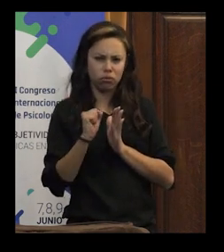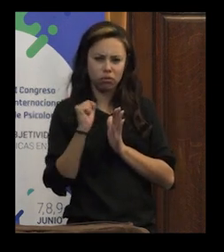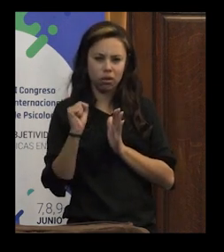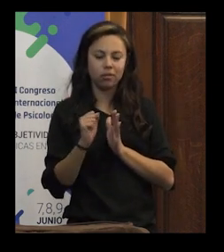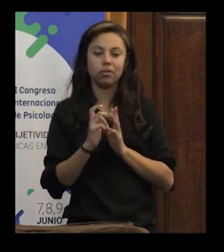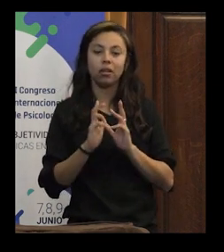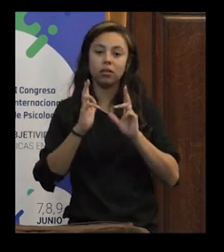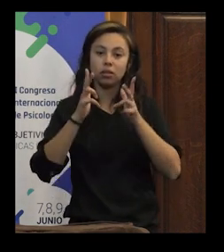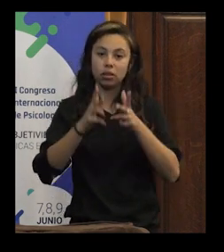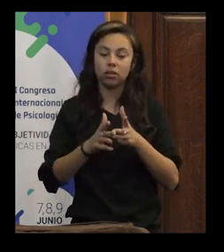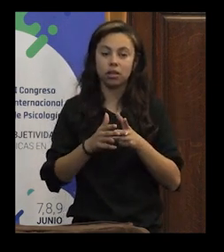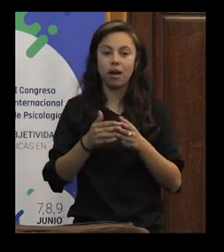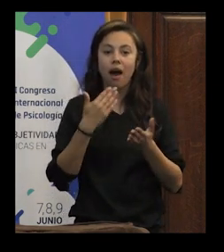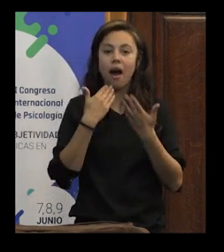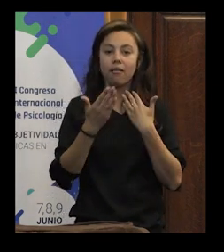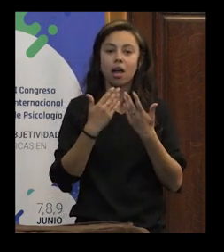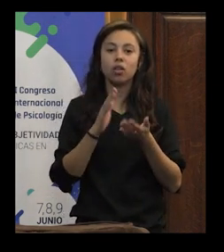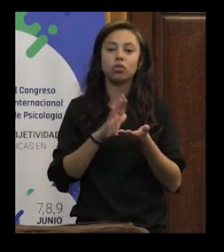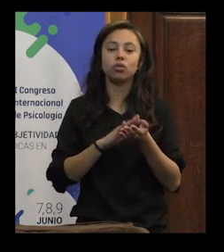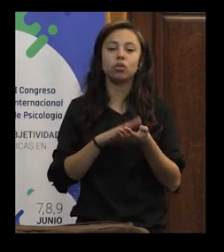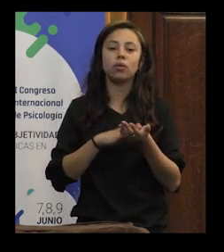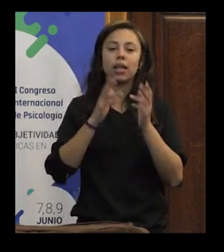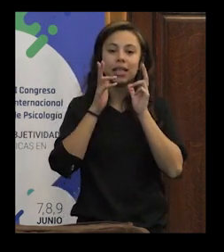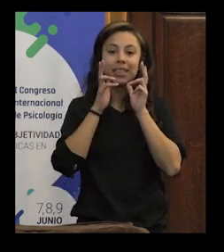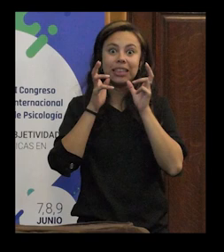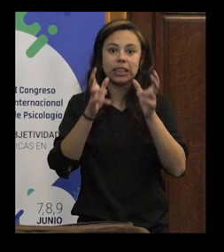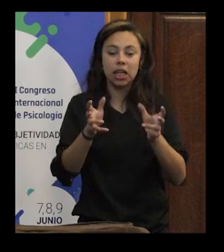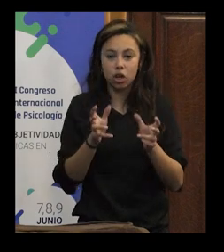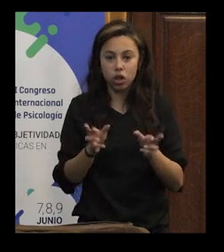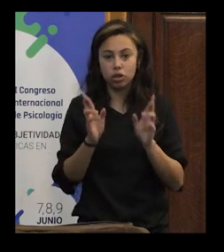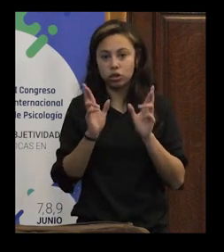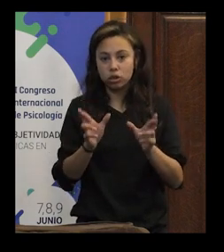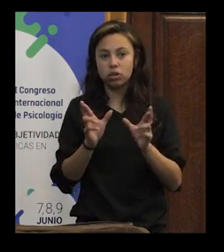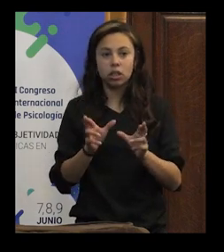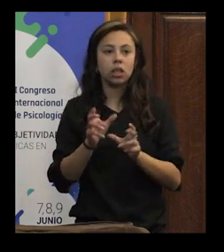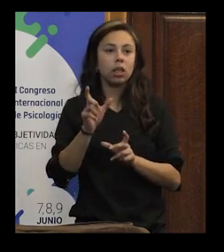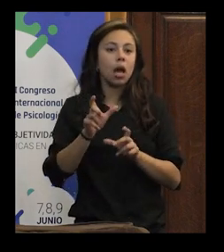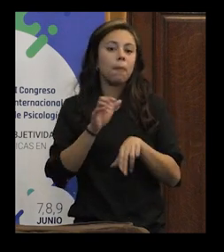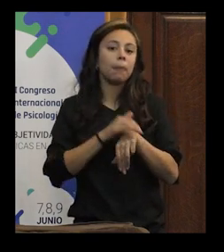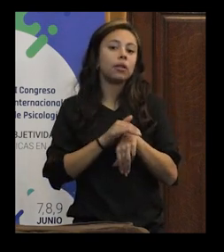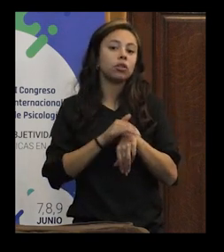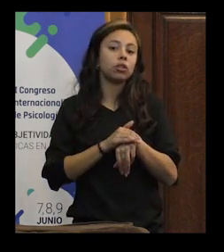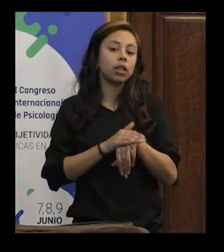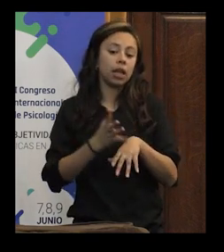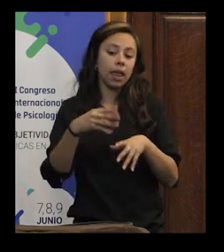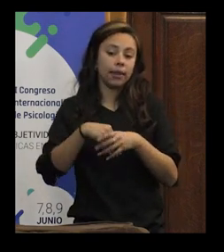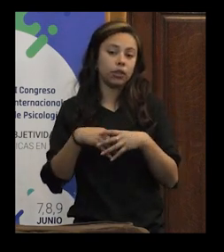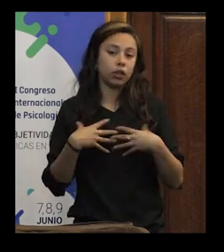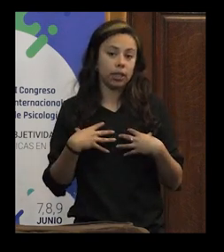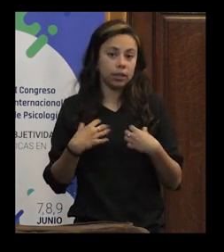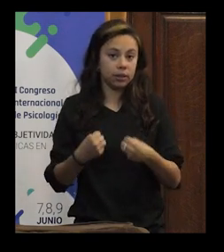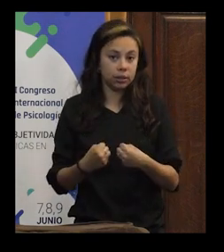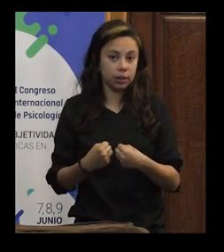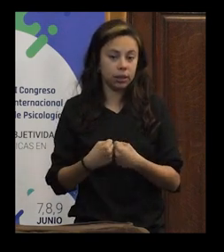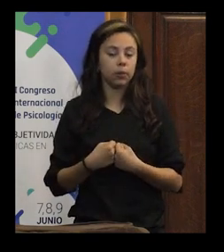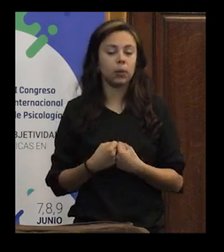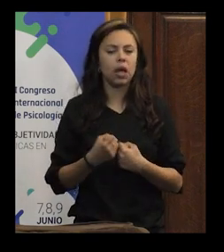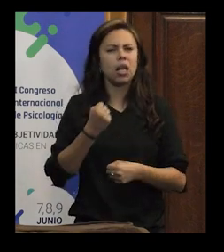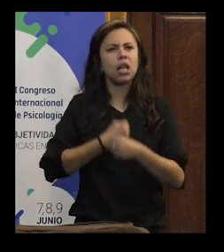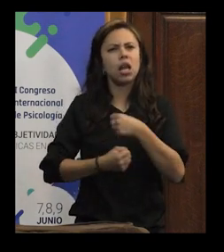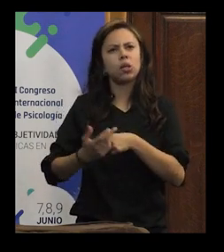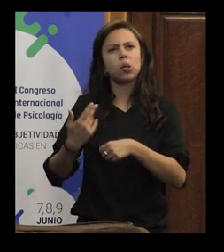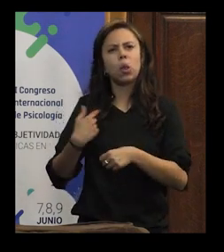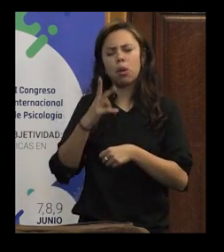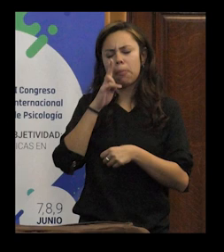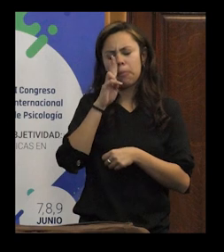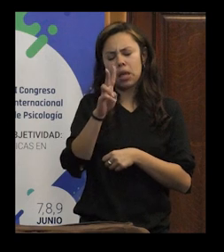titulado Riesgos Genómicos y Responsabilidad Personal en Salud, publicado en